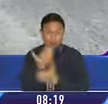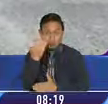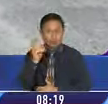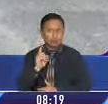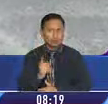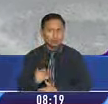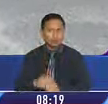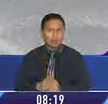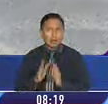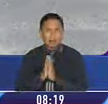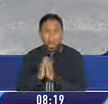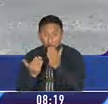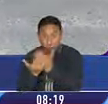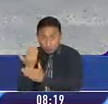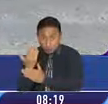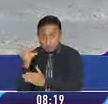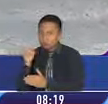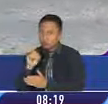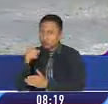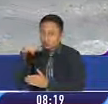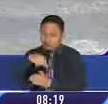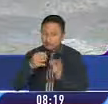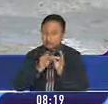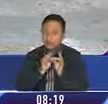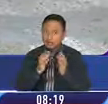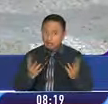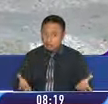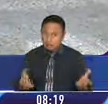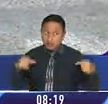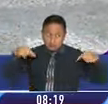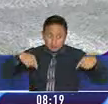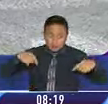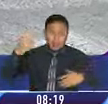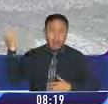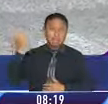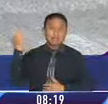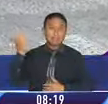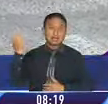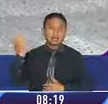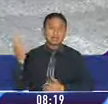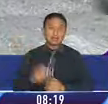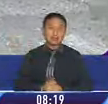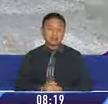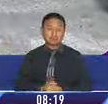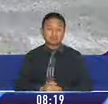entonces no estamos solicitando una calle nueva, o sea, es un